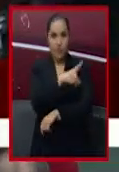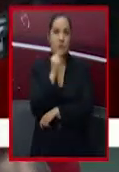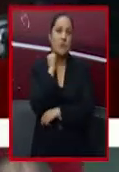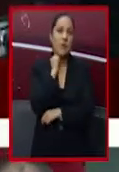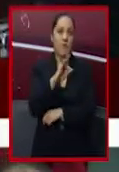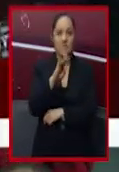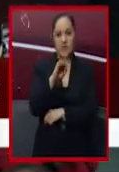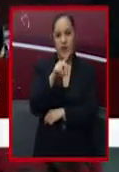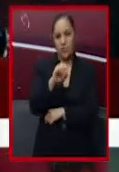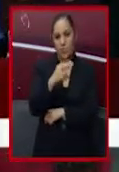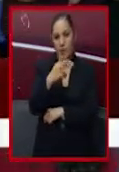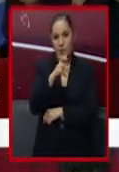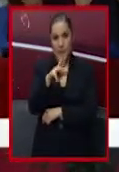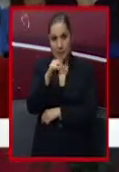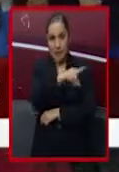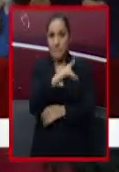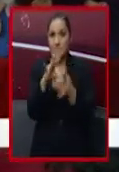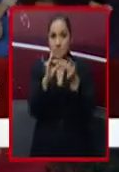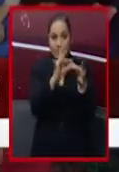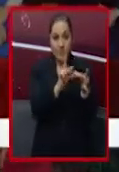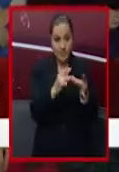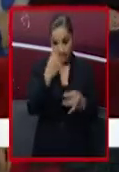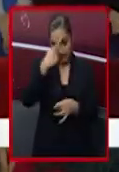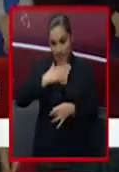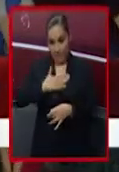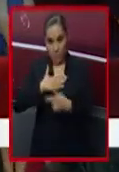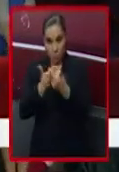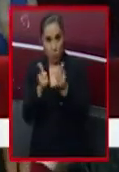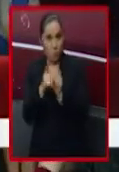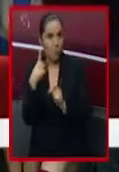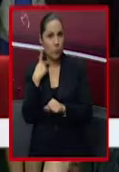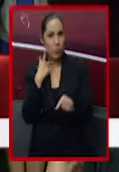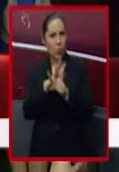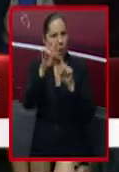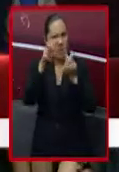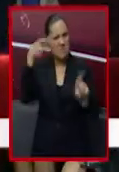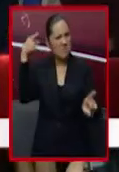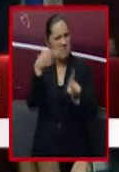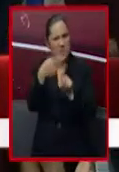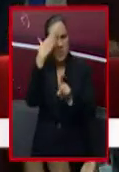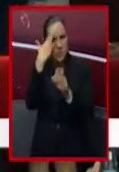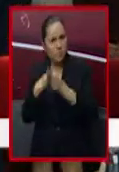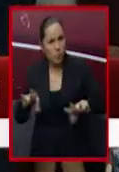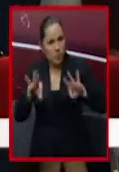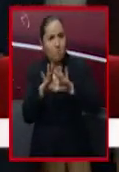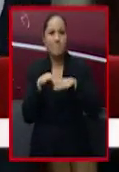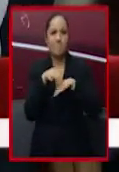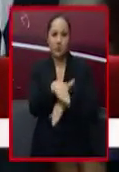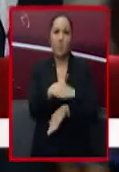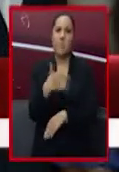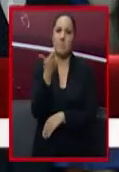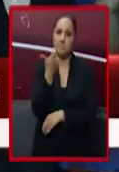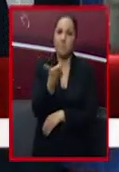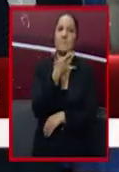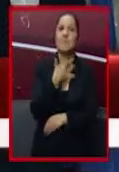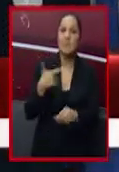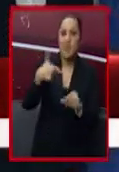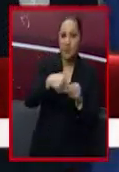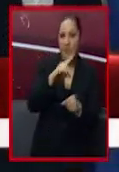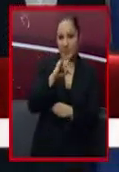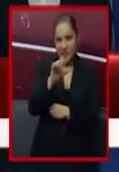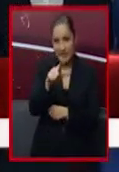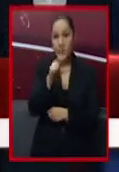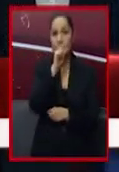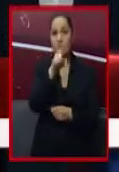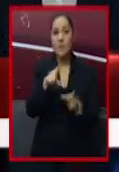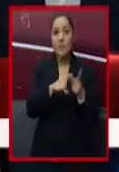Ávila, informó que las prioridades para su grupo serán los temas de los precios de los combustibles, la implementación de la política exterior de